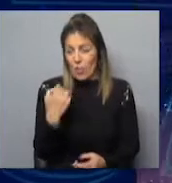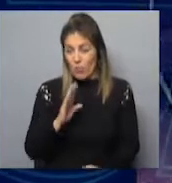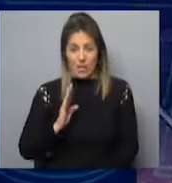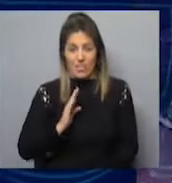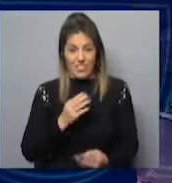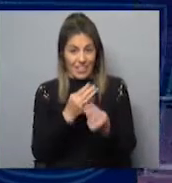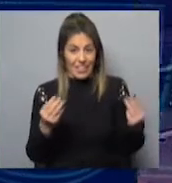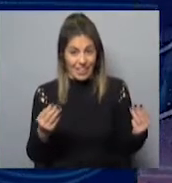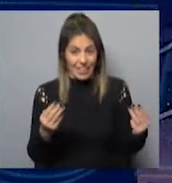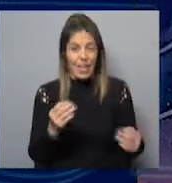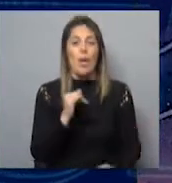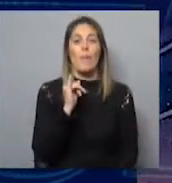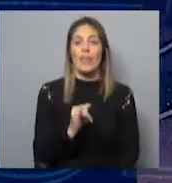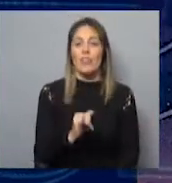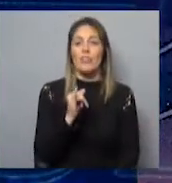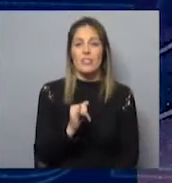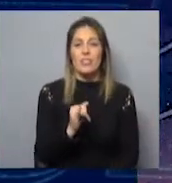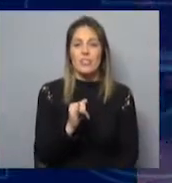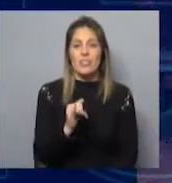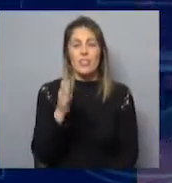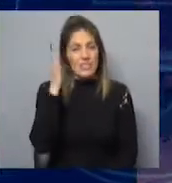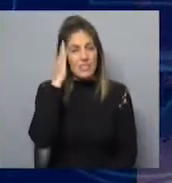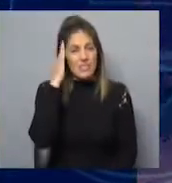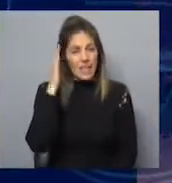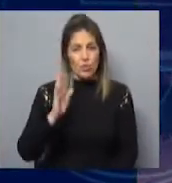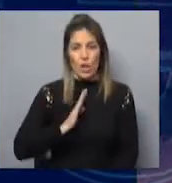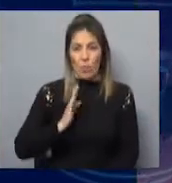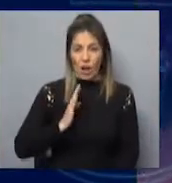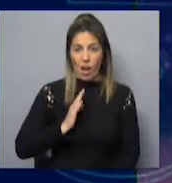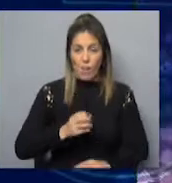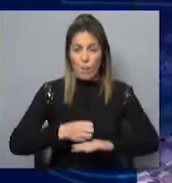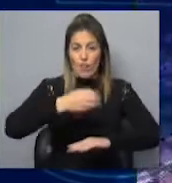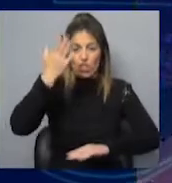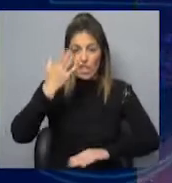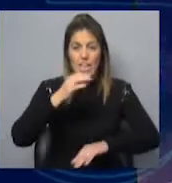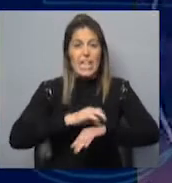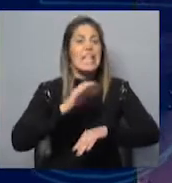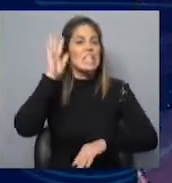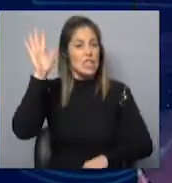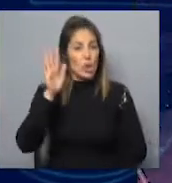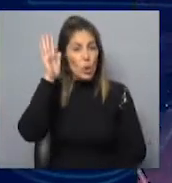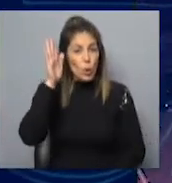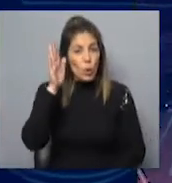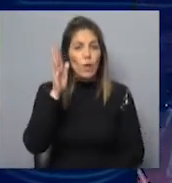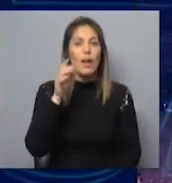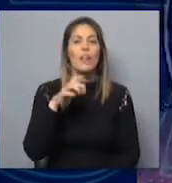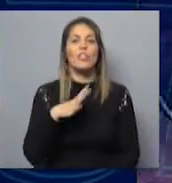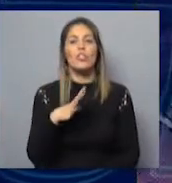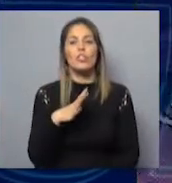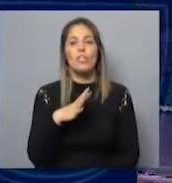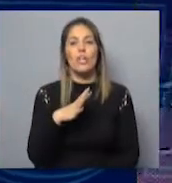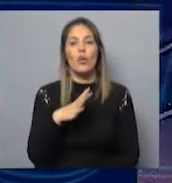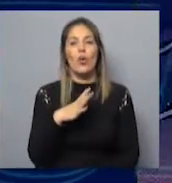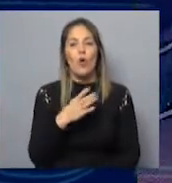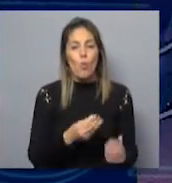pero sí que se ve una mujer que soy profesional que soy psicóloga que tengo un puesto